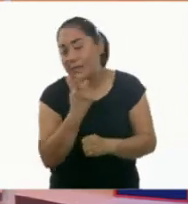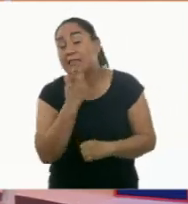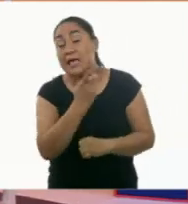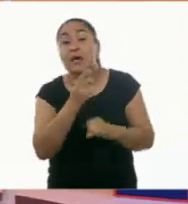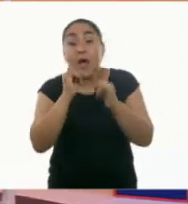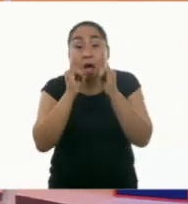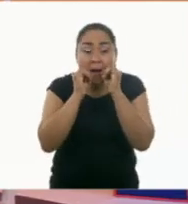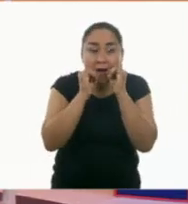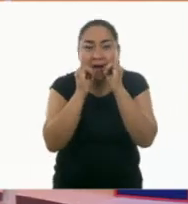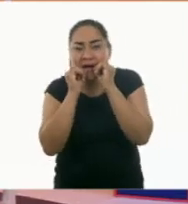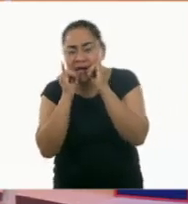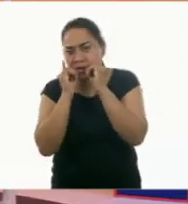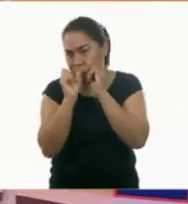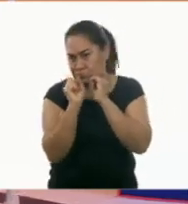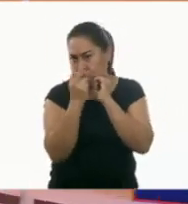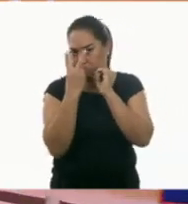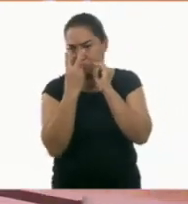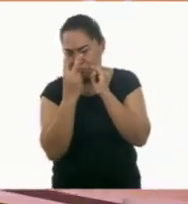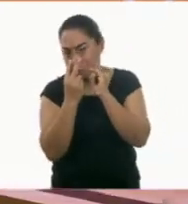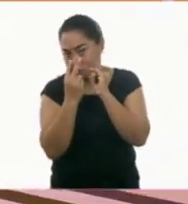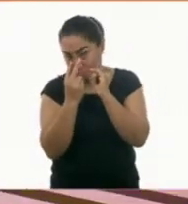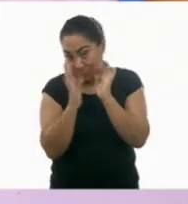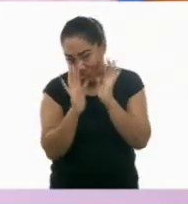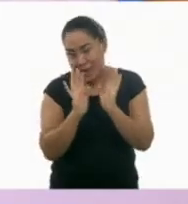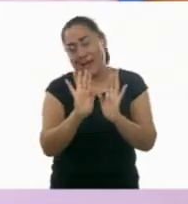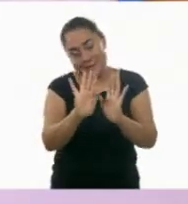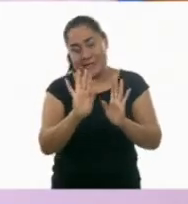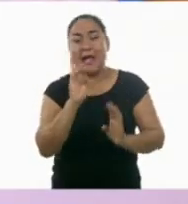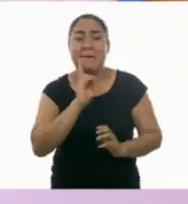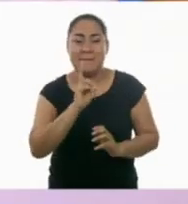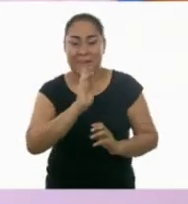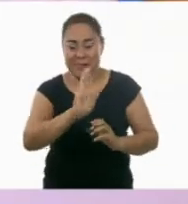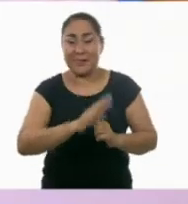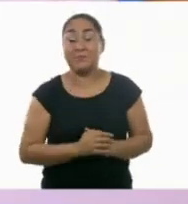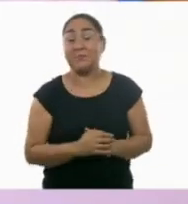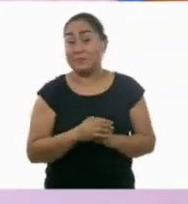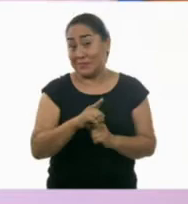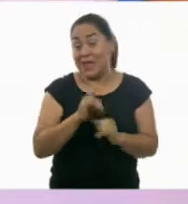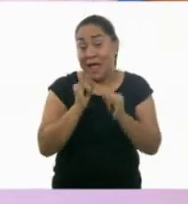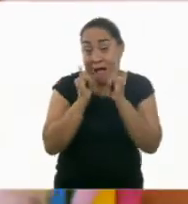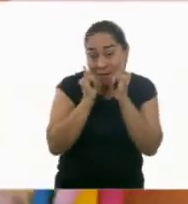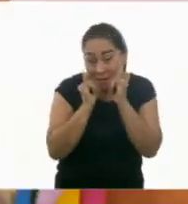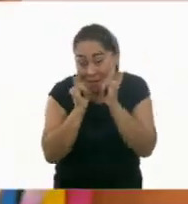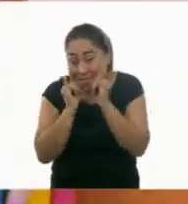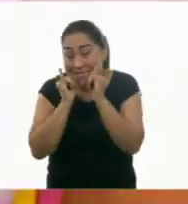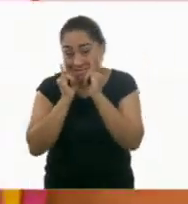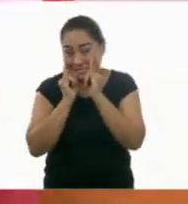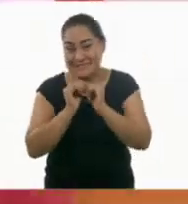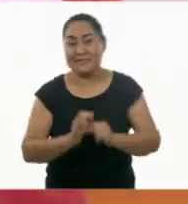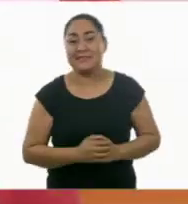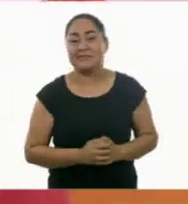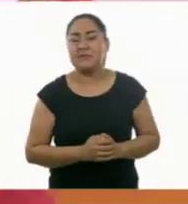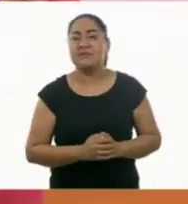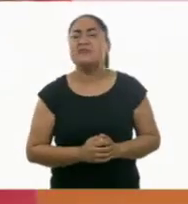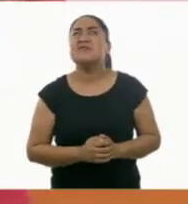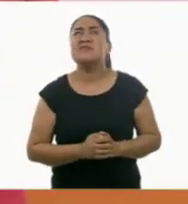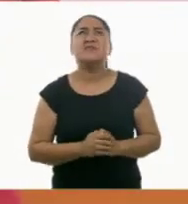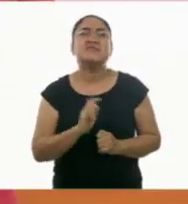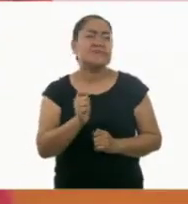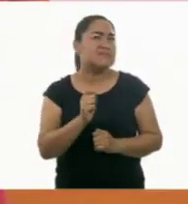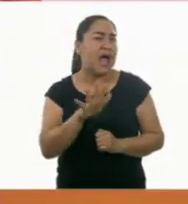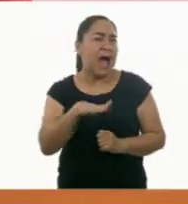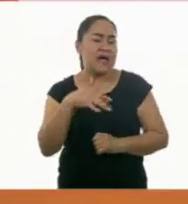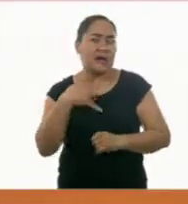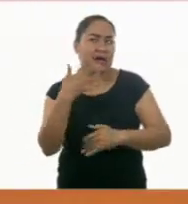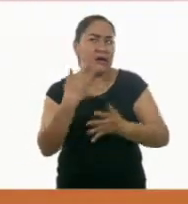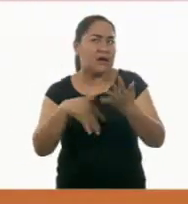que el jabalí también estaba enojado. Pero bueno, vamos a ver. Este jabalí, ¿no? ¿Qué dice la canción